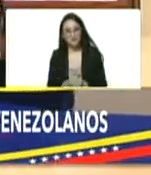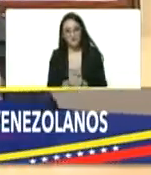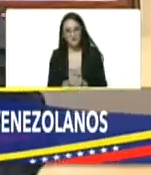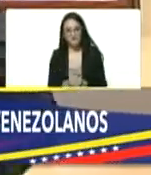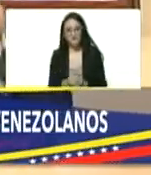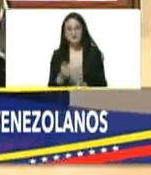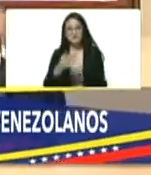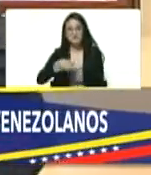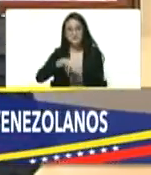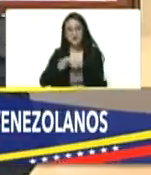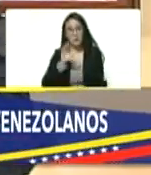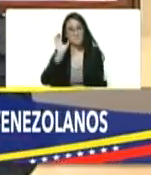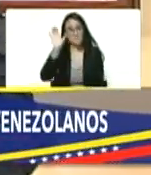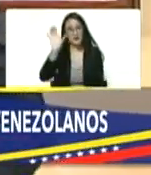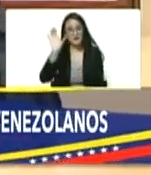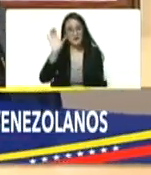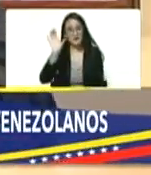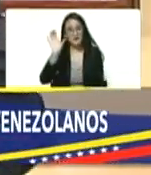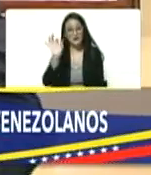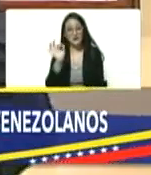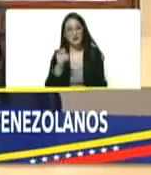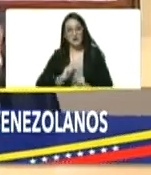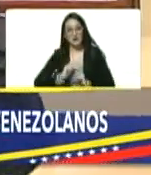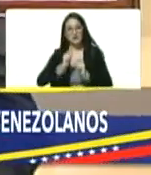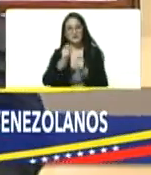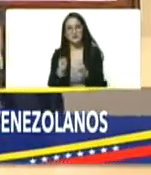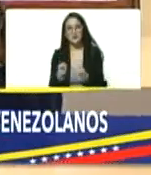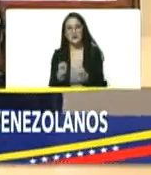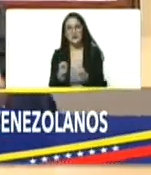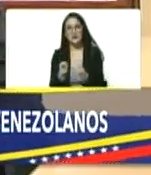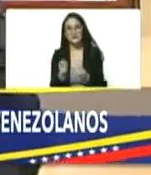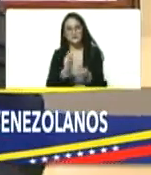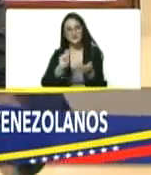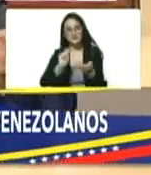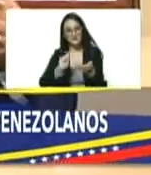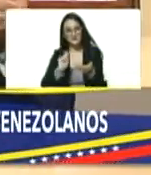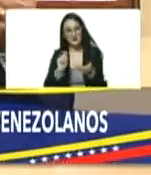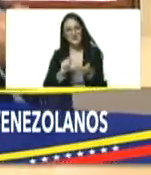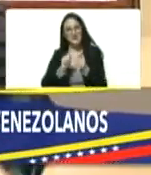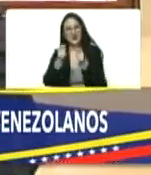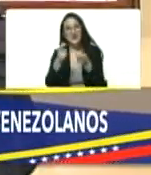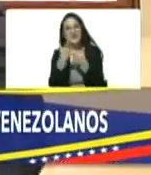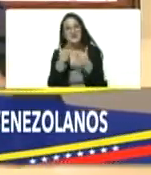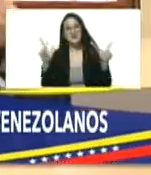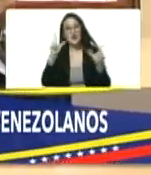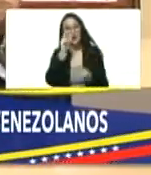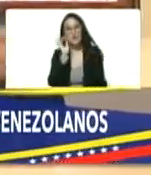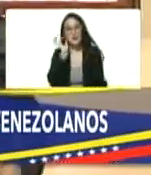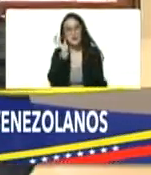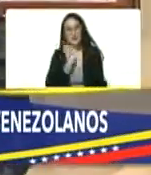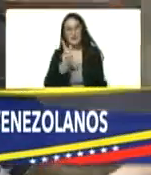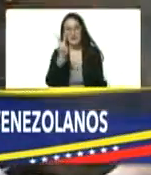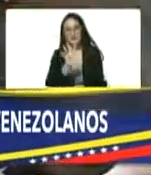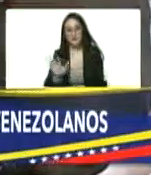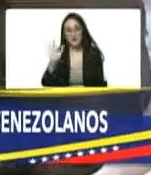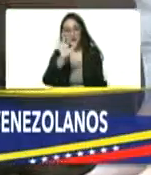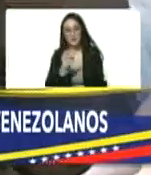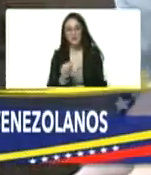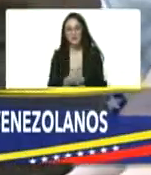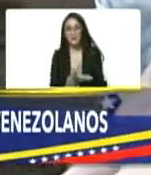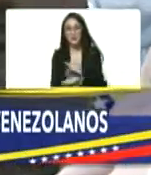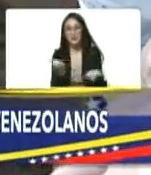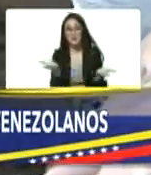la patria y la república les entrega la Orden Libertadores y Libertadoras de Venezuela.